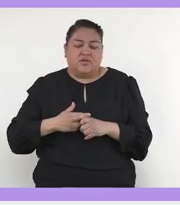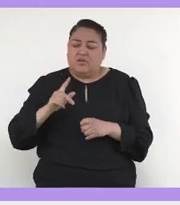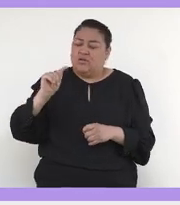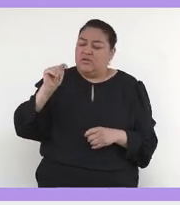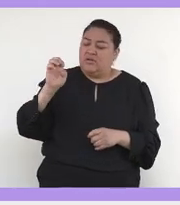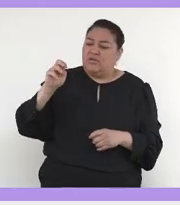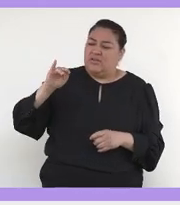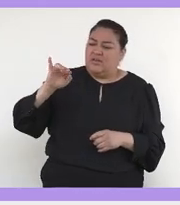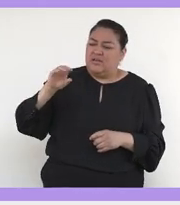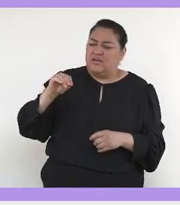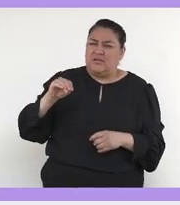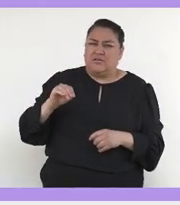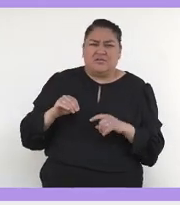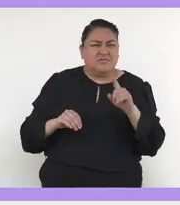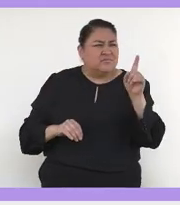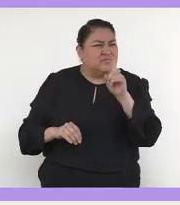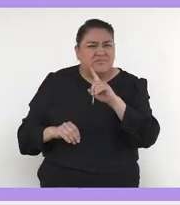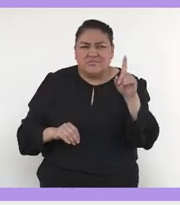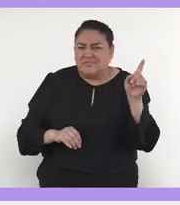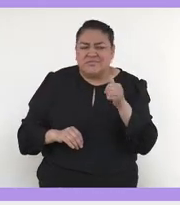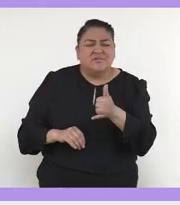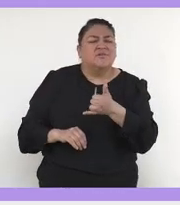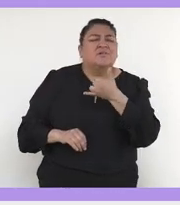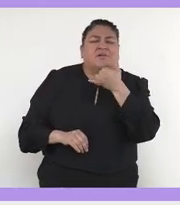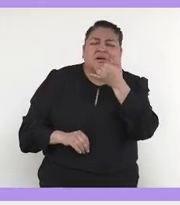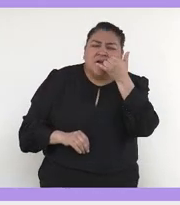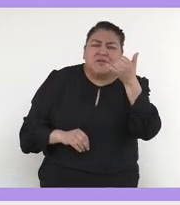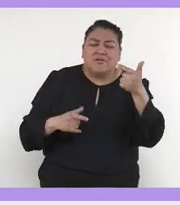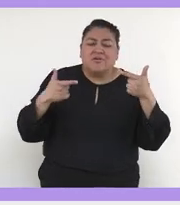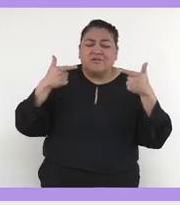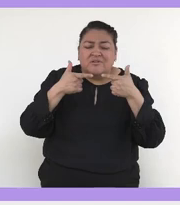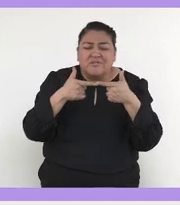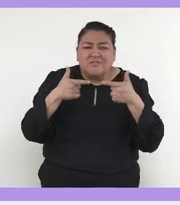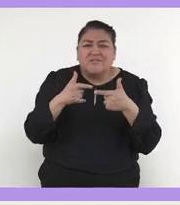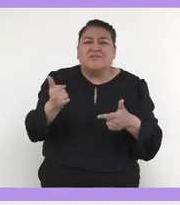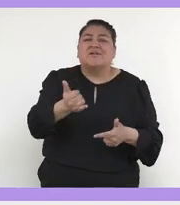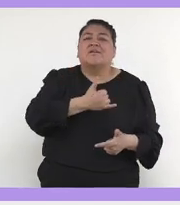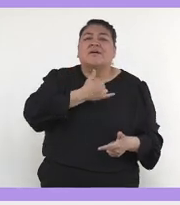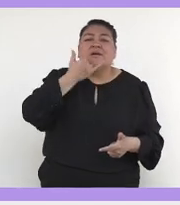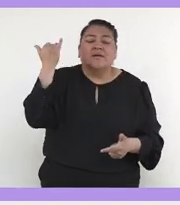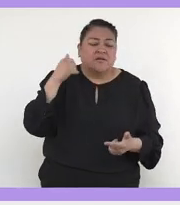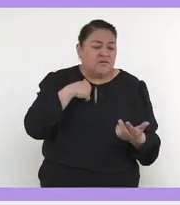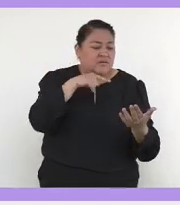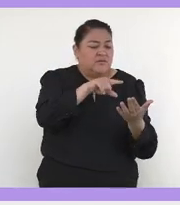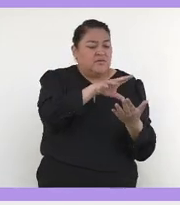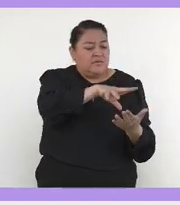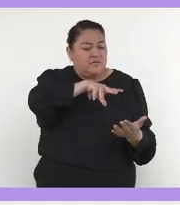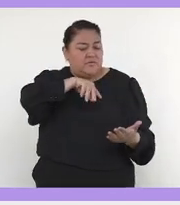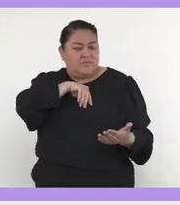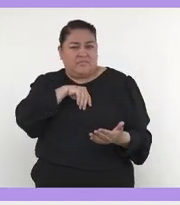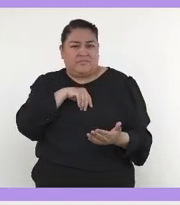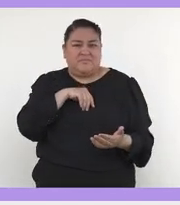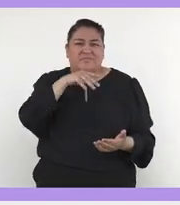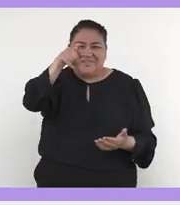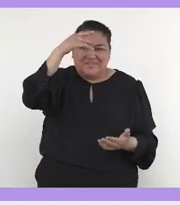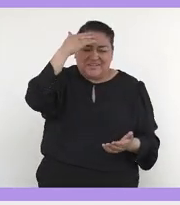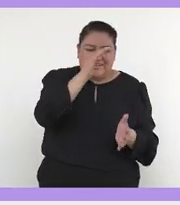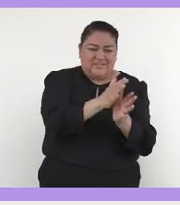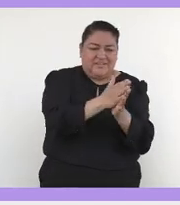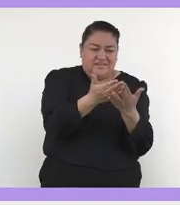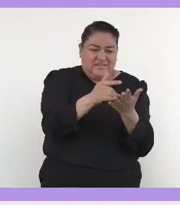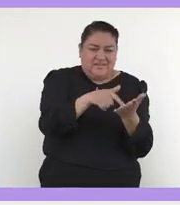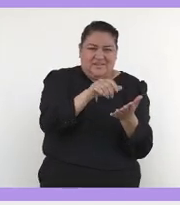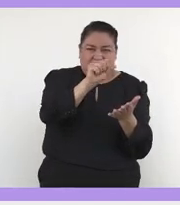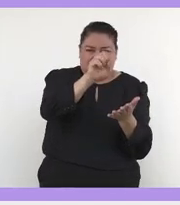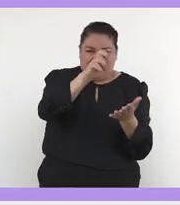por Y eso está en Google está en Google que todo el mundo revisa no nos quejamos de los libros de texto en la SEP con toda razón por supuesto